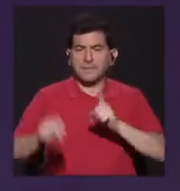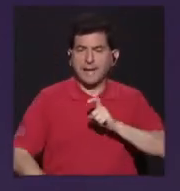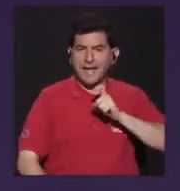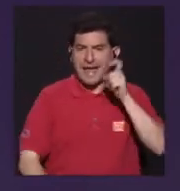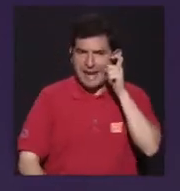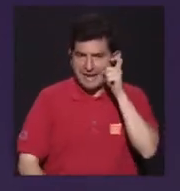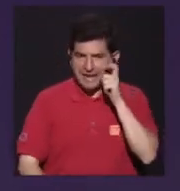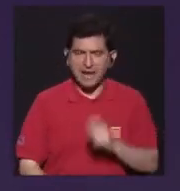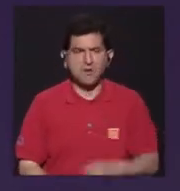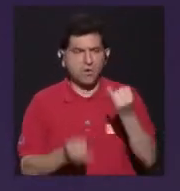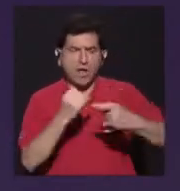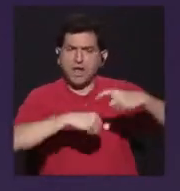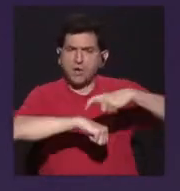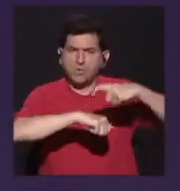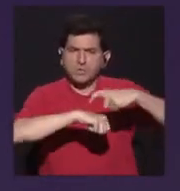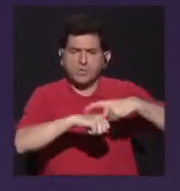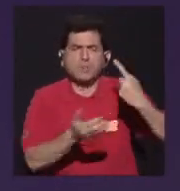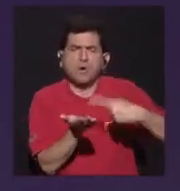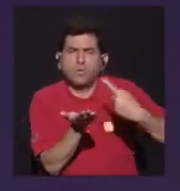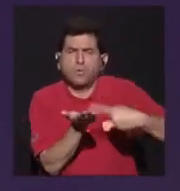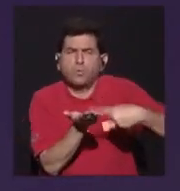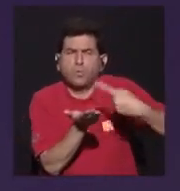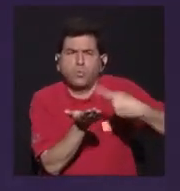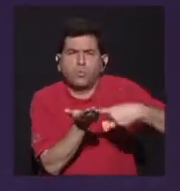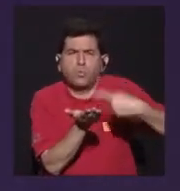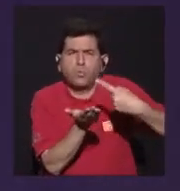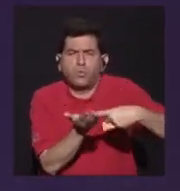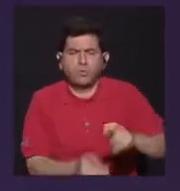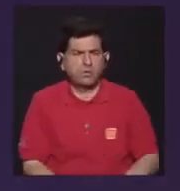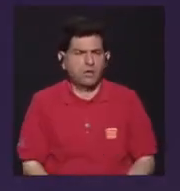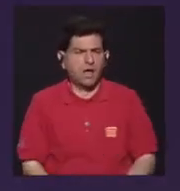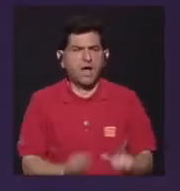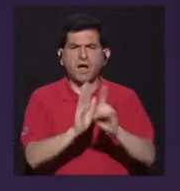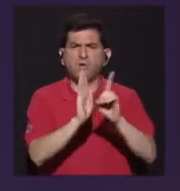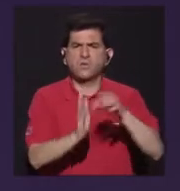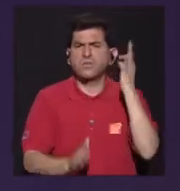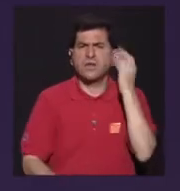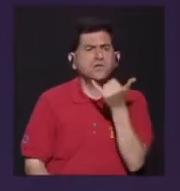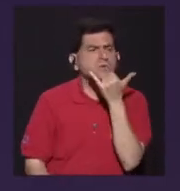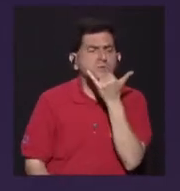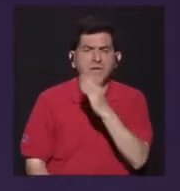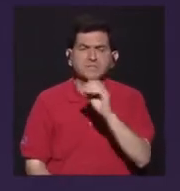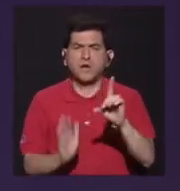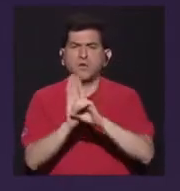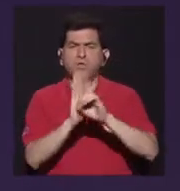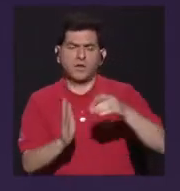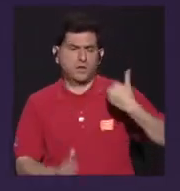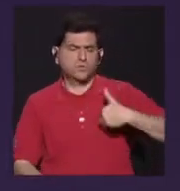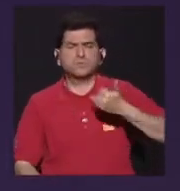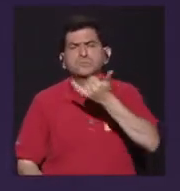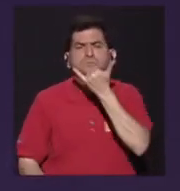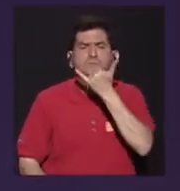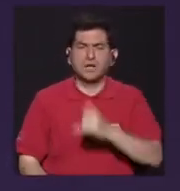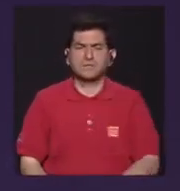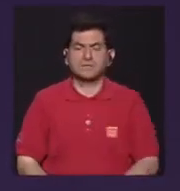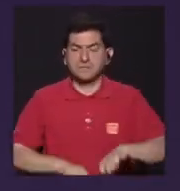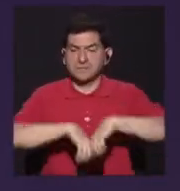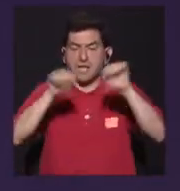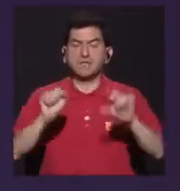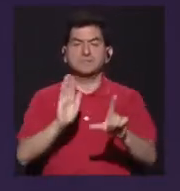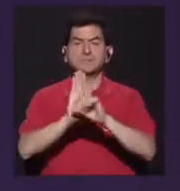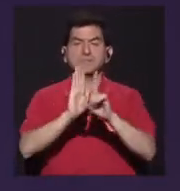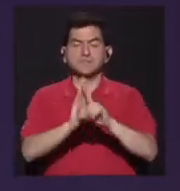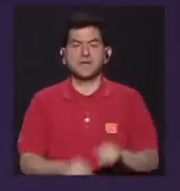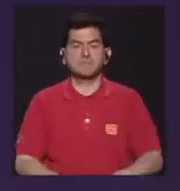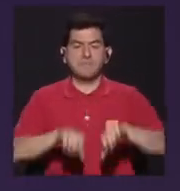últimamente ha estado como muy en discusión, ¿verdad? ¿Qué pasa con los derechos de las mujeres? ¿Qué pasa con los derechos de los hombres? ¿Cómo el sistema legal,